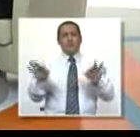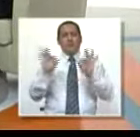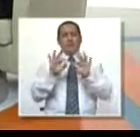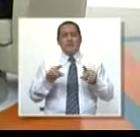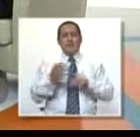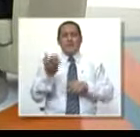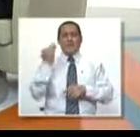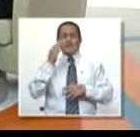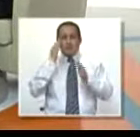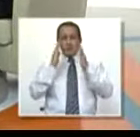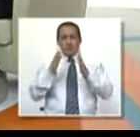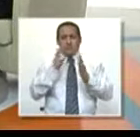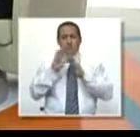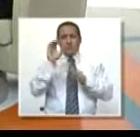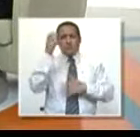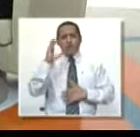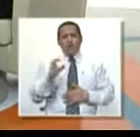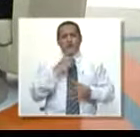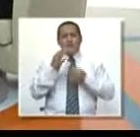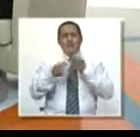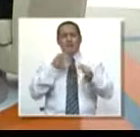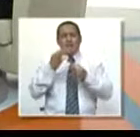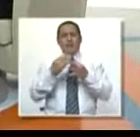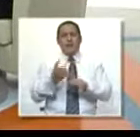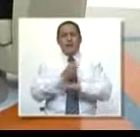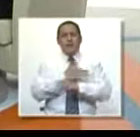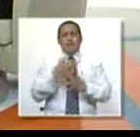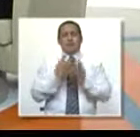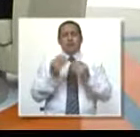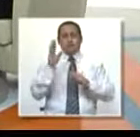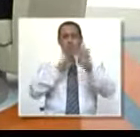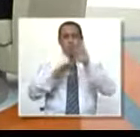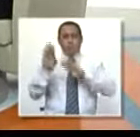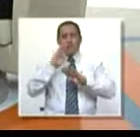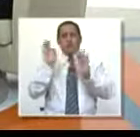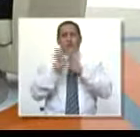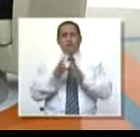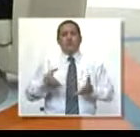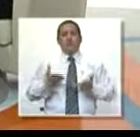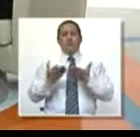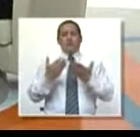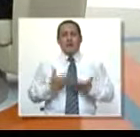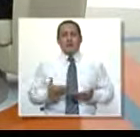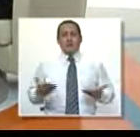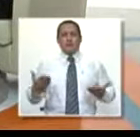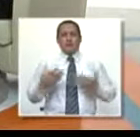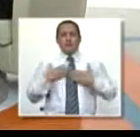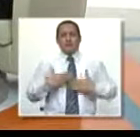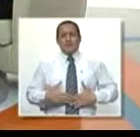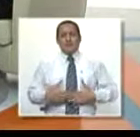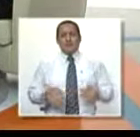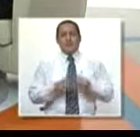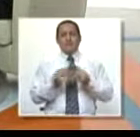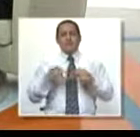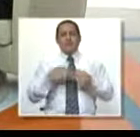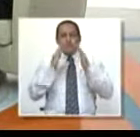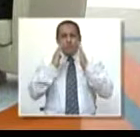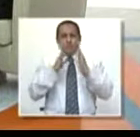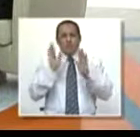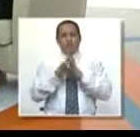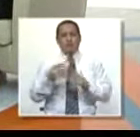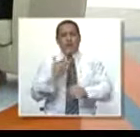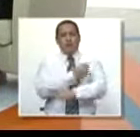la otra vez escuchaba un experto colombiano que decía nos hemos preocupado de dar lo físico no Entonces nos hemos